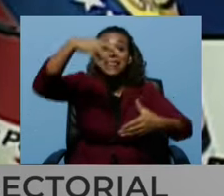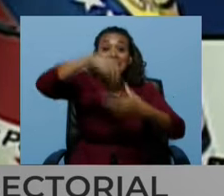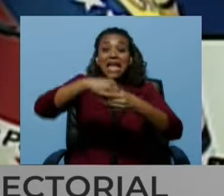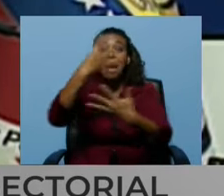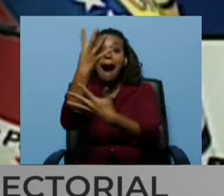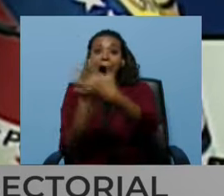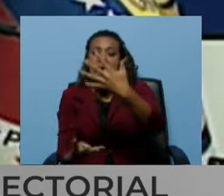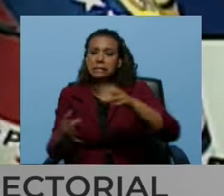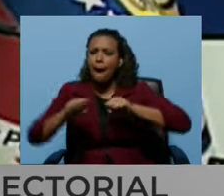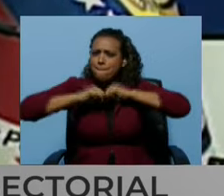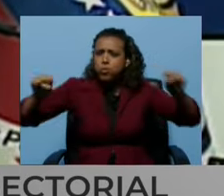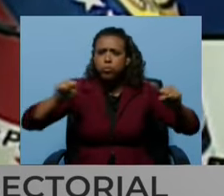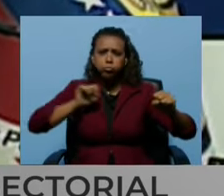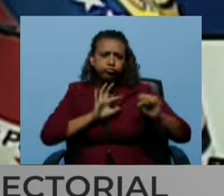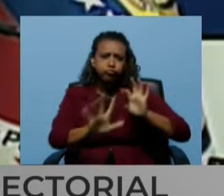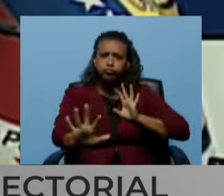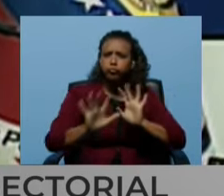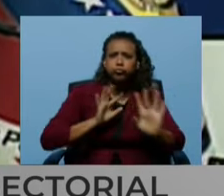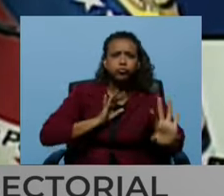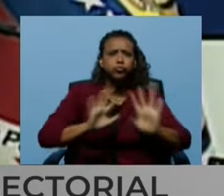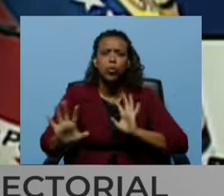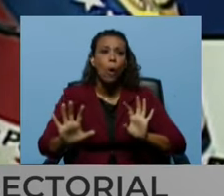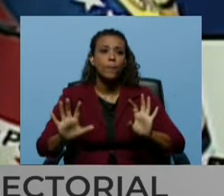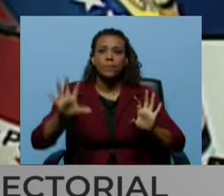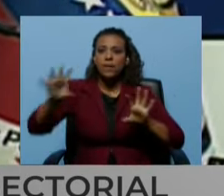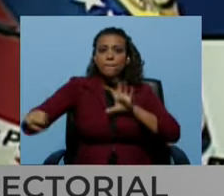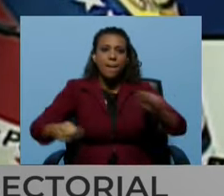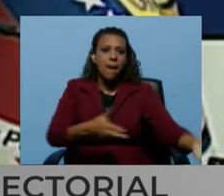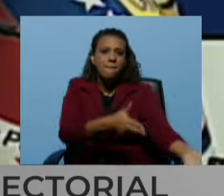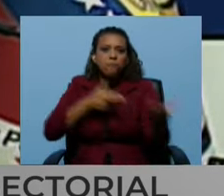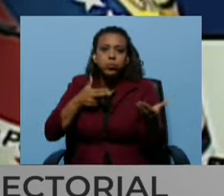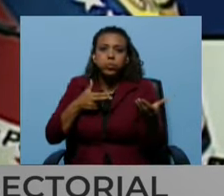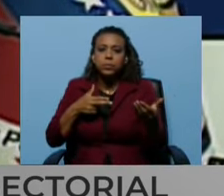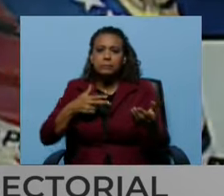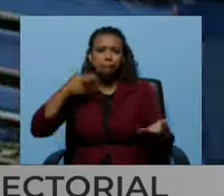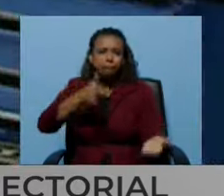las cárceles y de las cárceles salir a tomar estos armamentos.